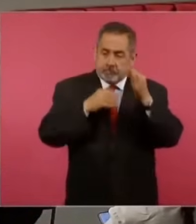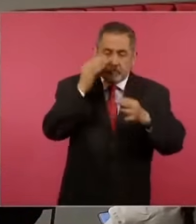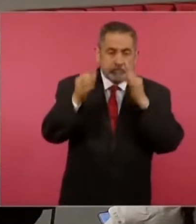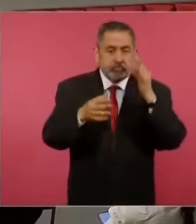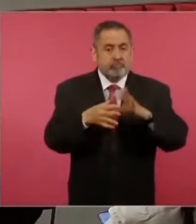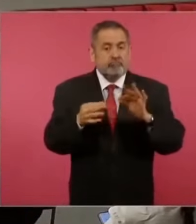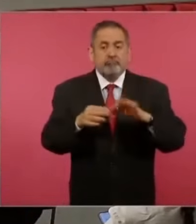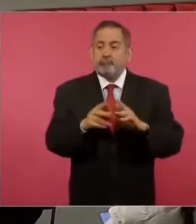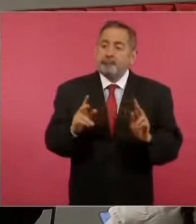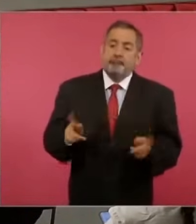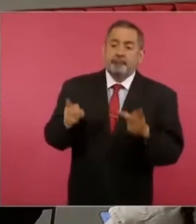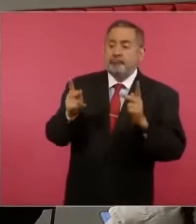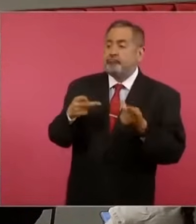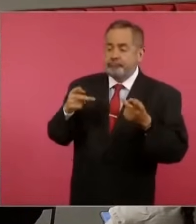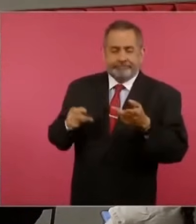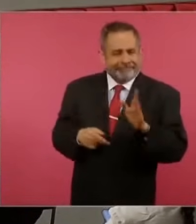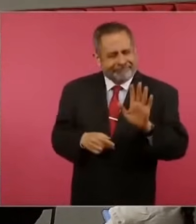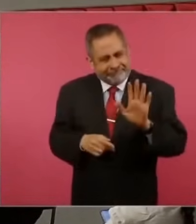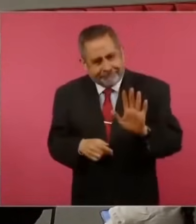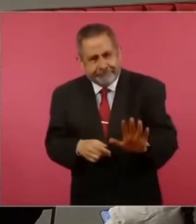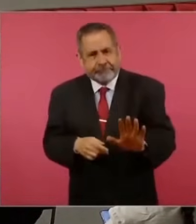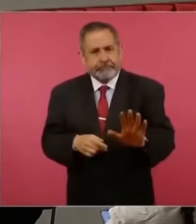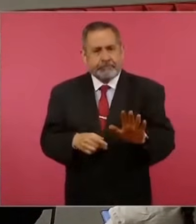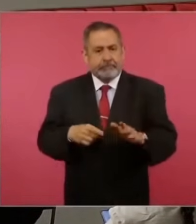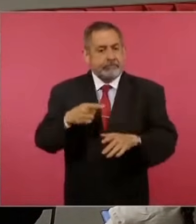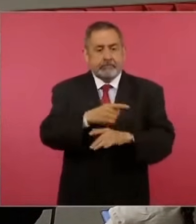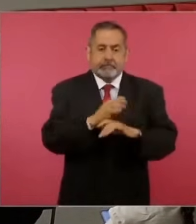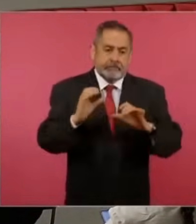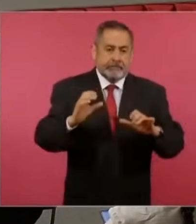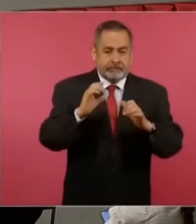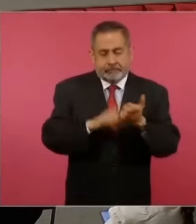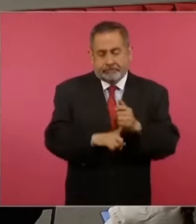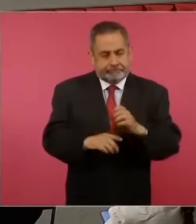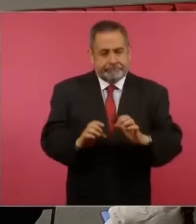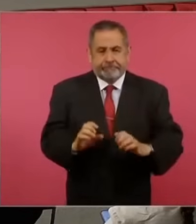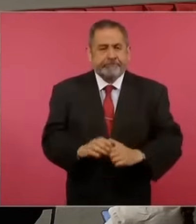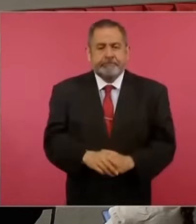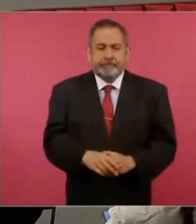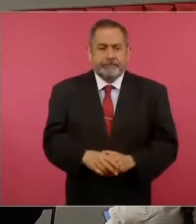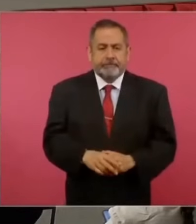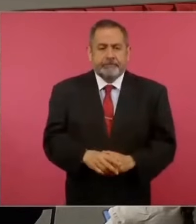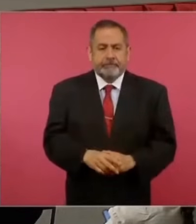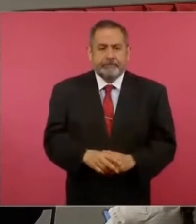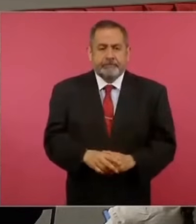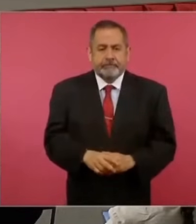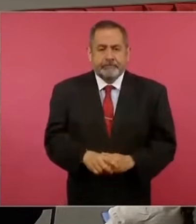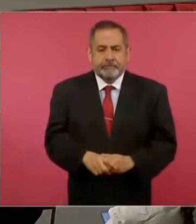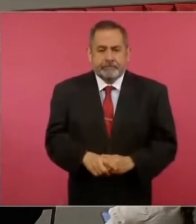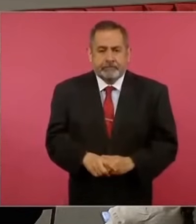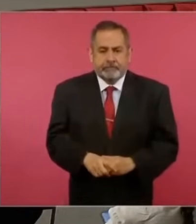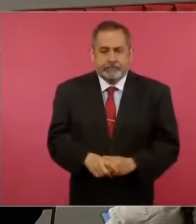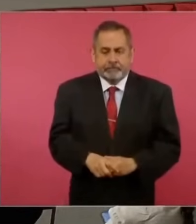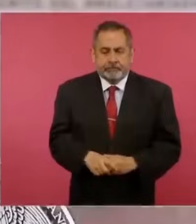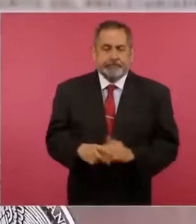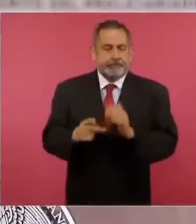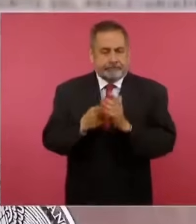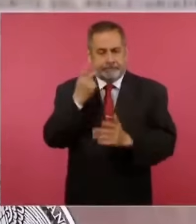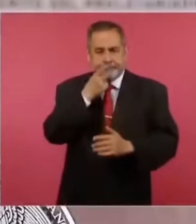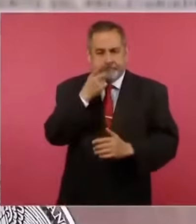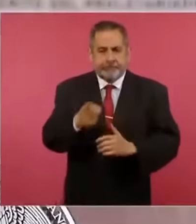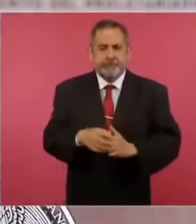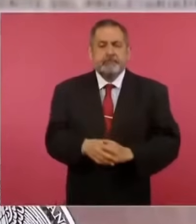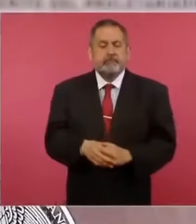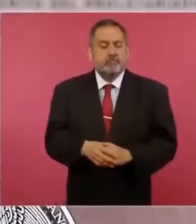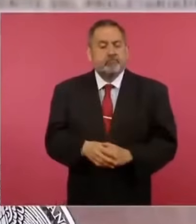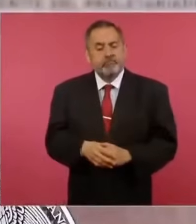y ventas. Aquí también se encuentran este tipo de estafas. Una vez más,